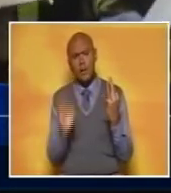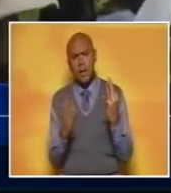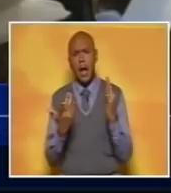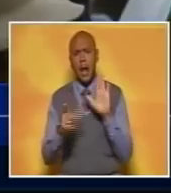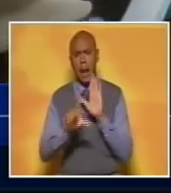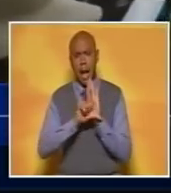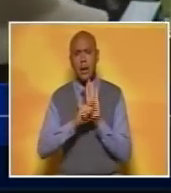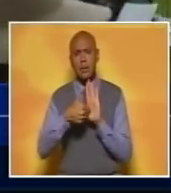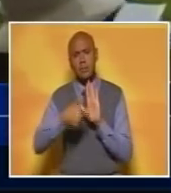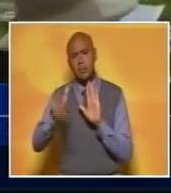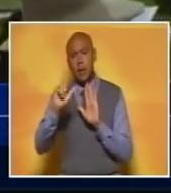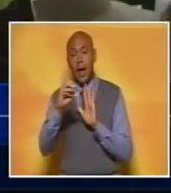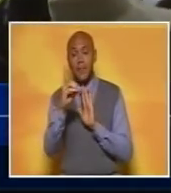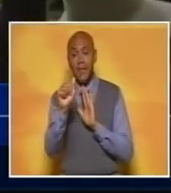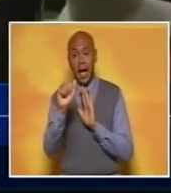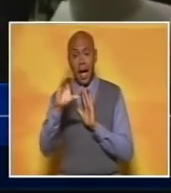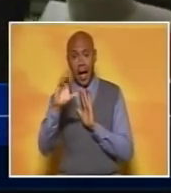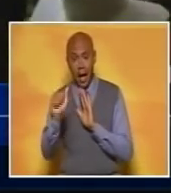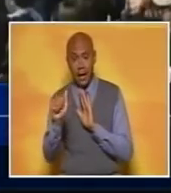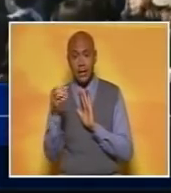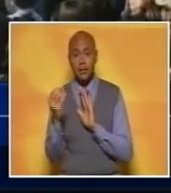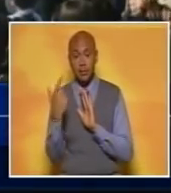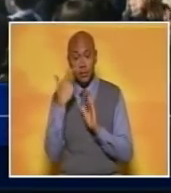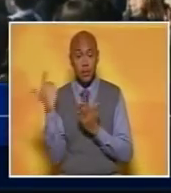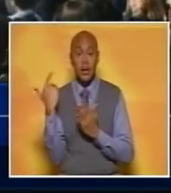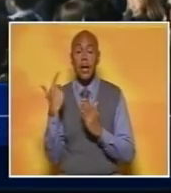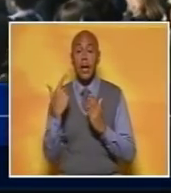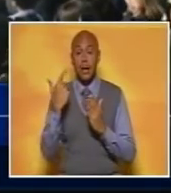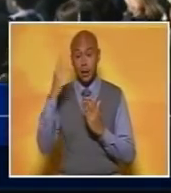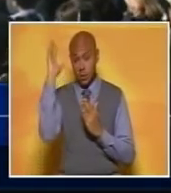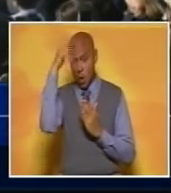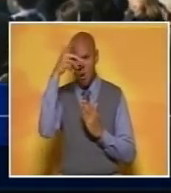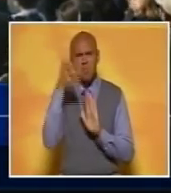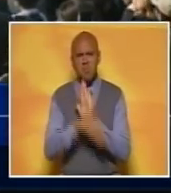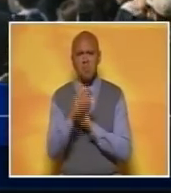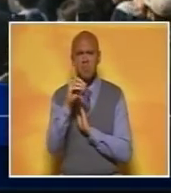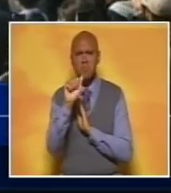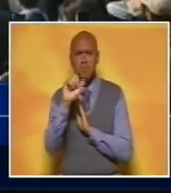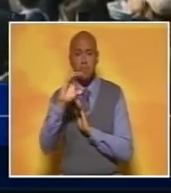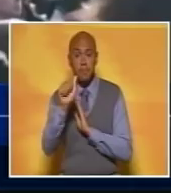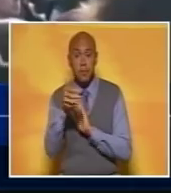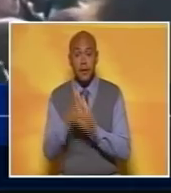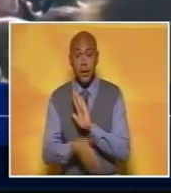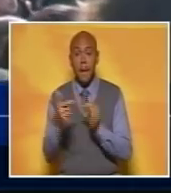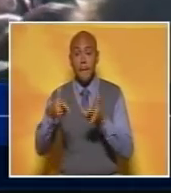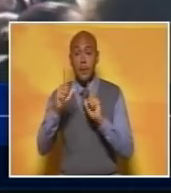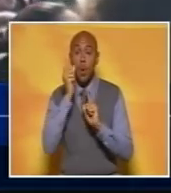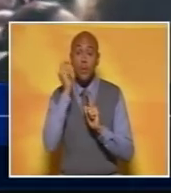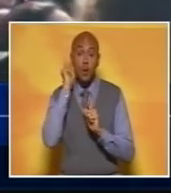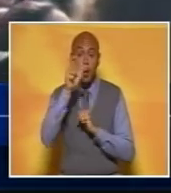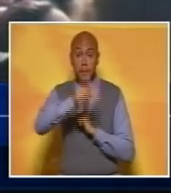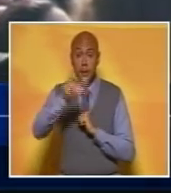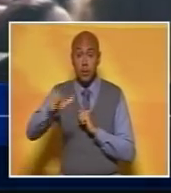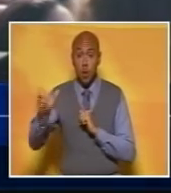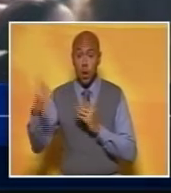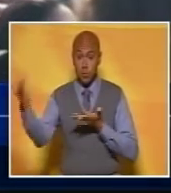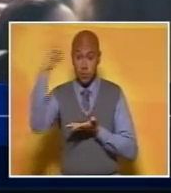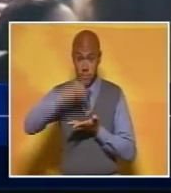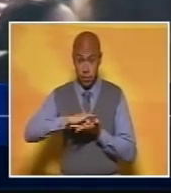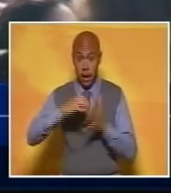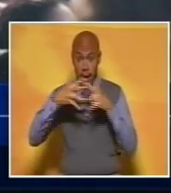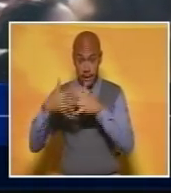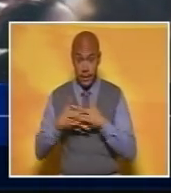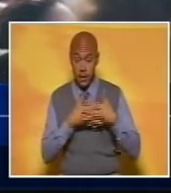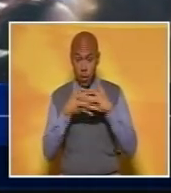terminación del programa DACA por parte de la administración de Trump. DACA es el programa que dio estatus migratorio legal a ciertos indocumentados que